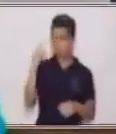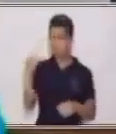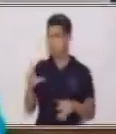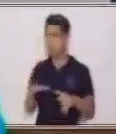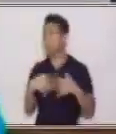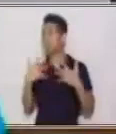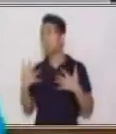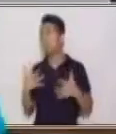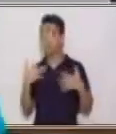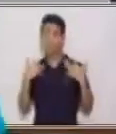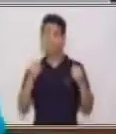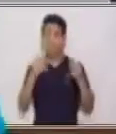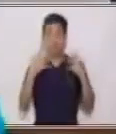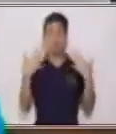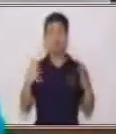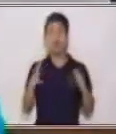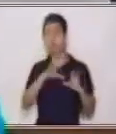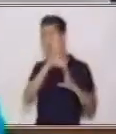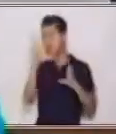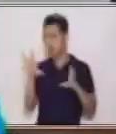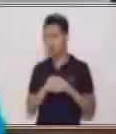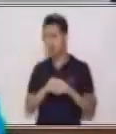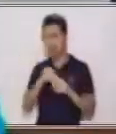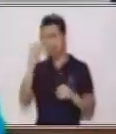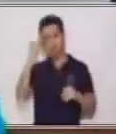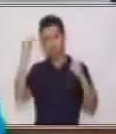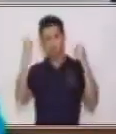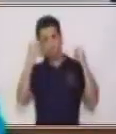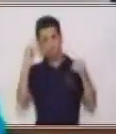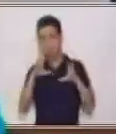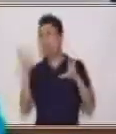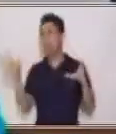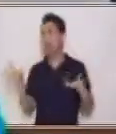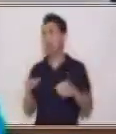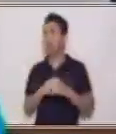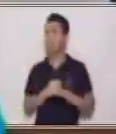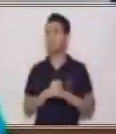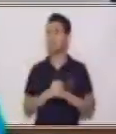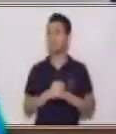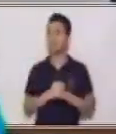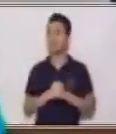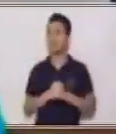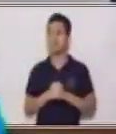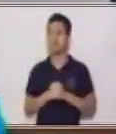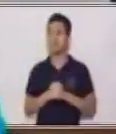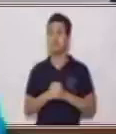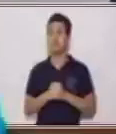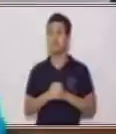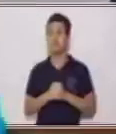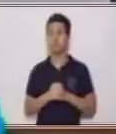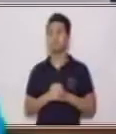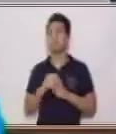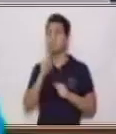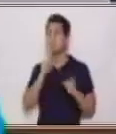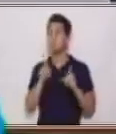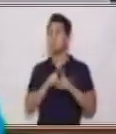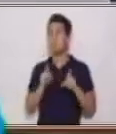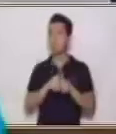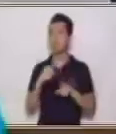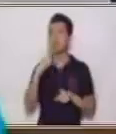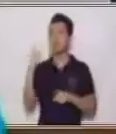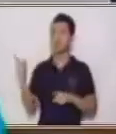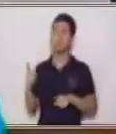ya estás dando a conocer ideas superficiales sobre el tema. Entonces, esto entraría también acá dentro